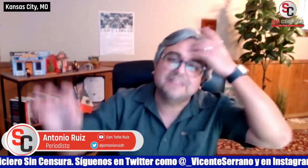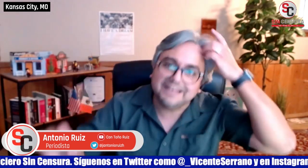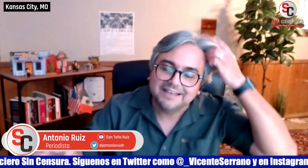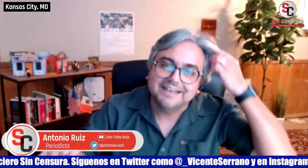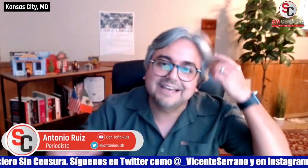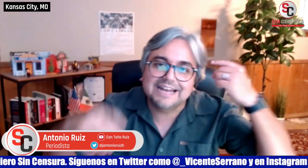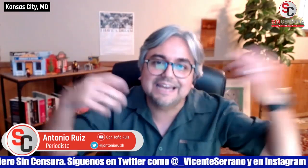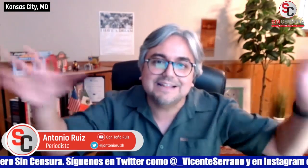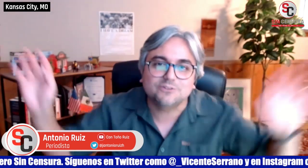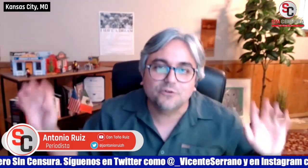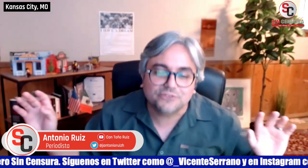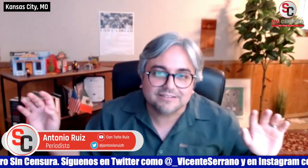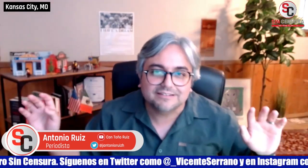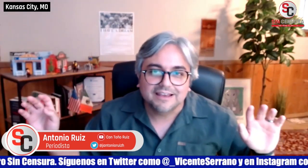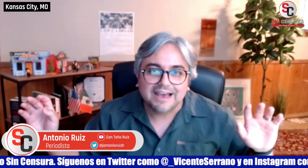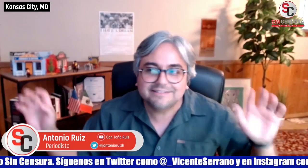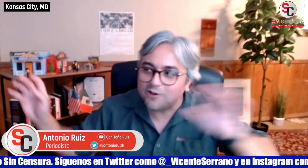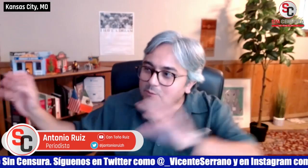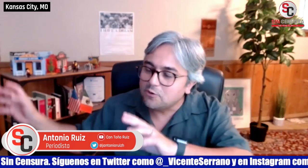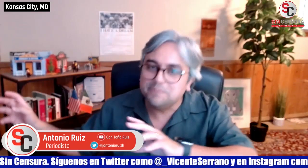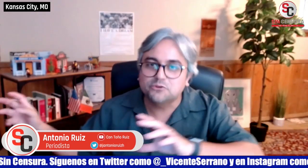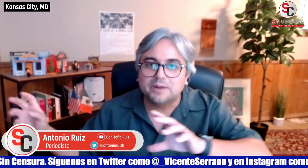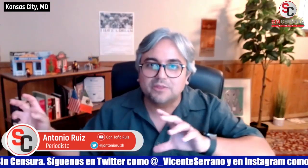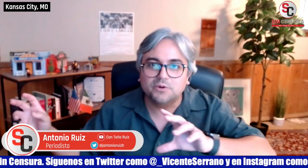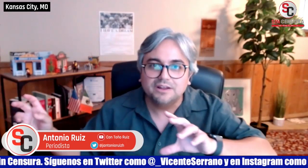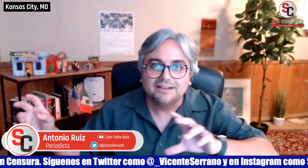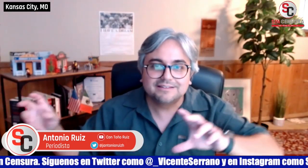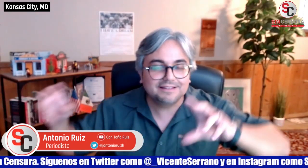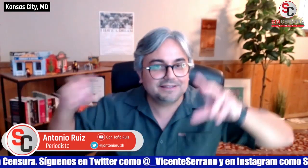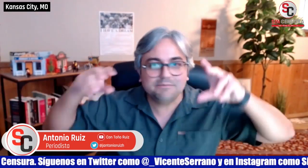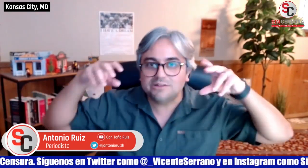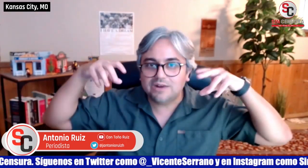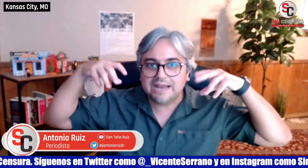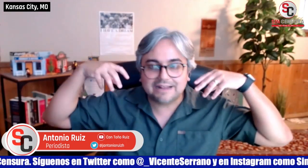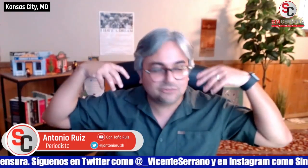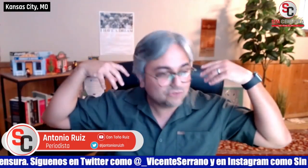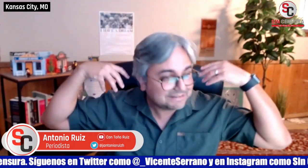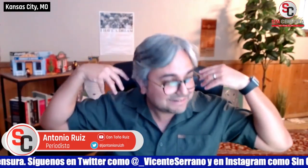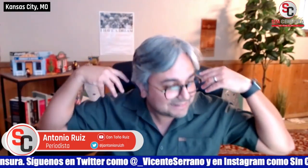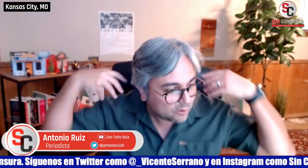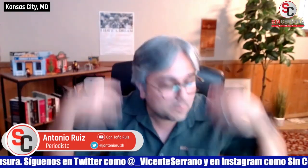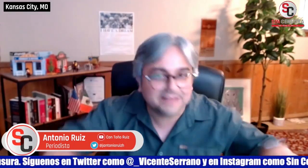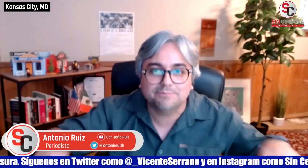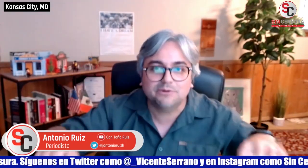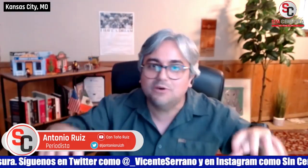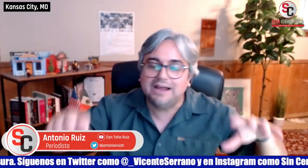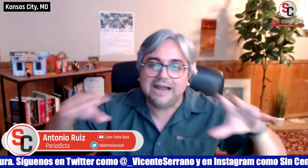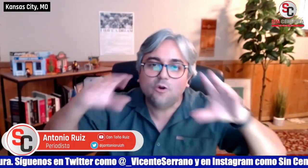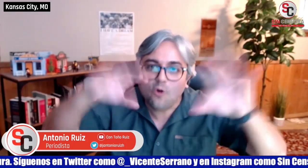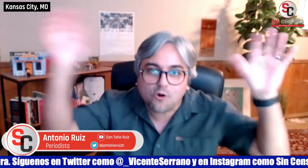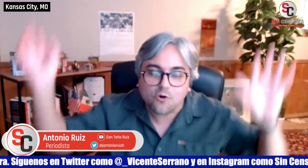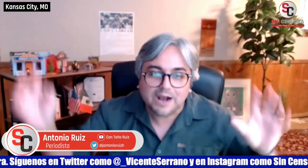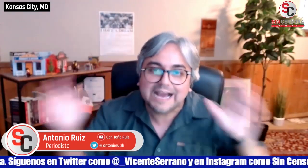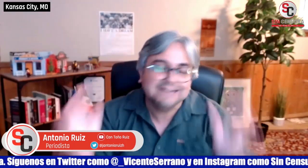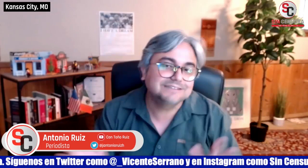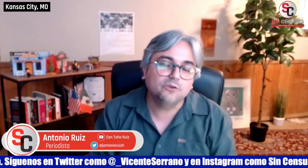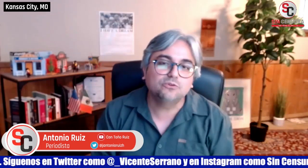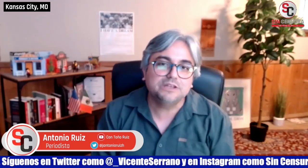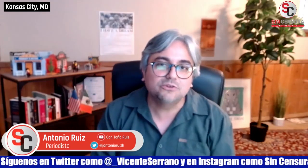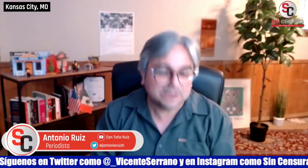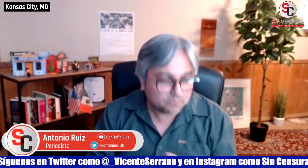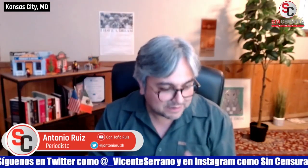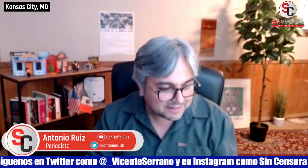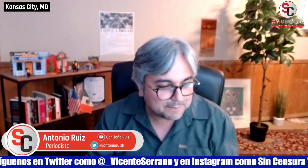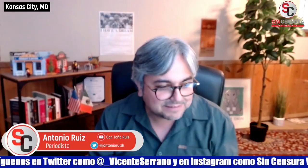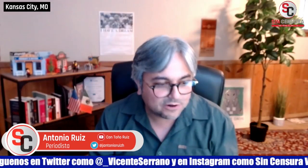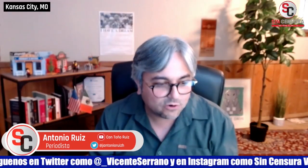de cuenta que en aquel entonces, así como López Obrador, se determinó la creación de una serie de obras, pero a lo loco, acá en Estados